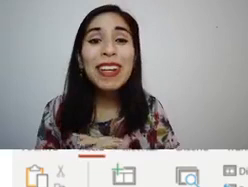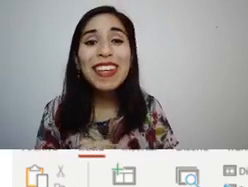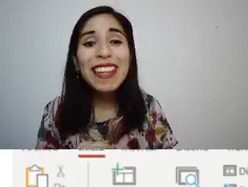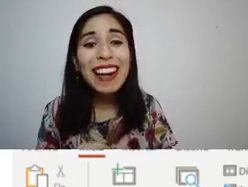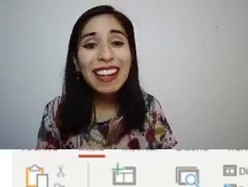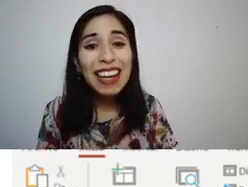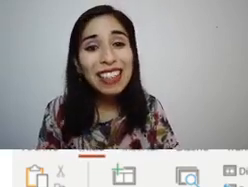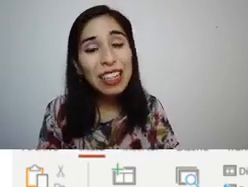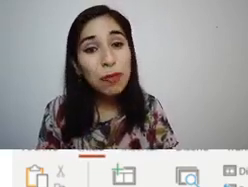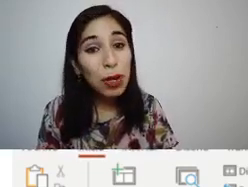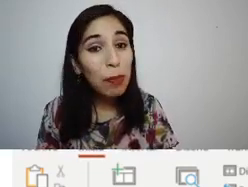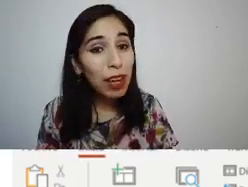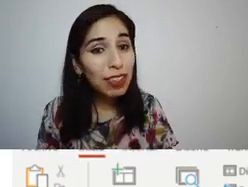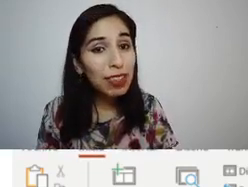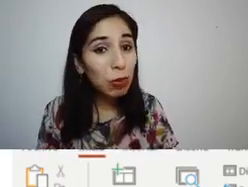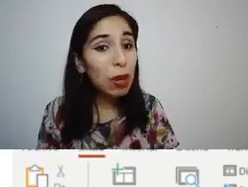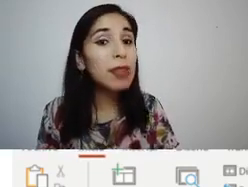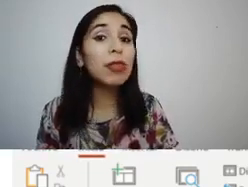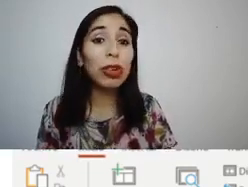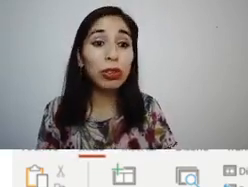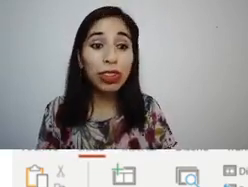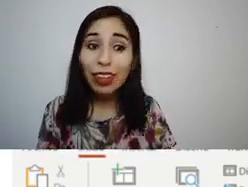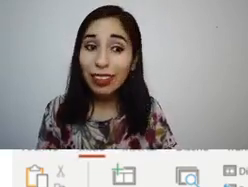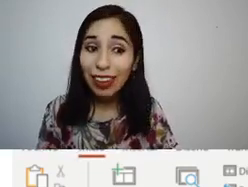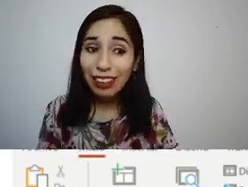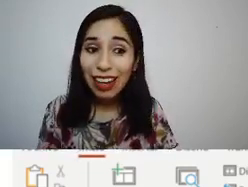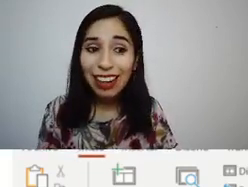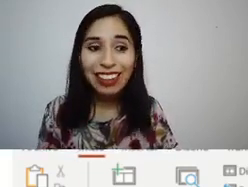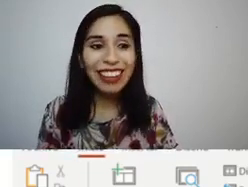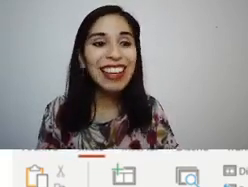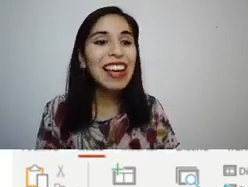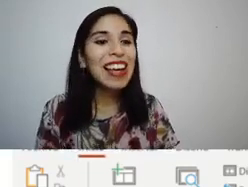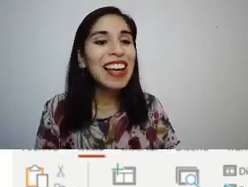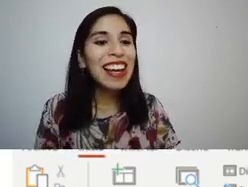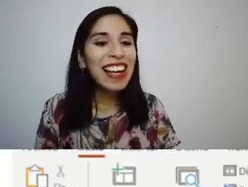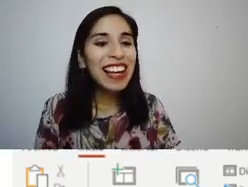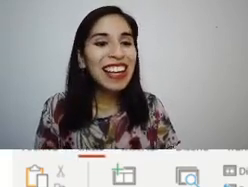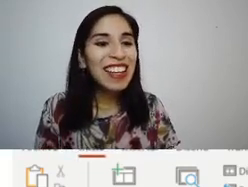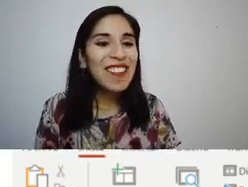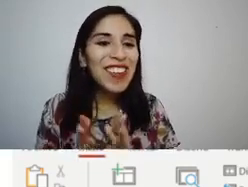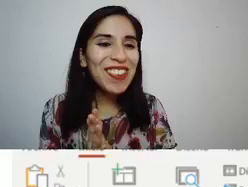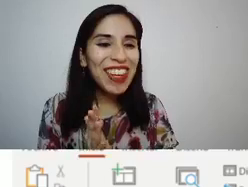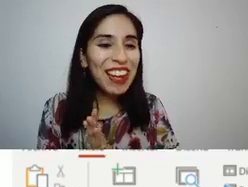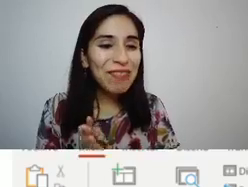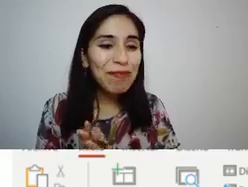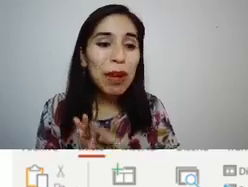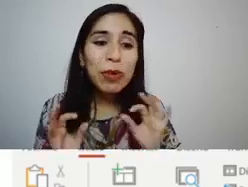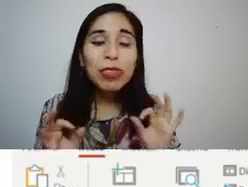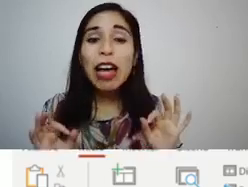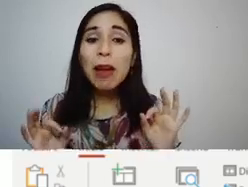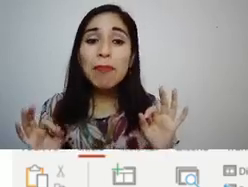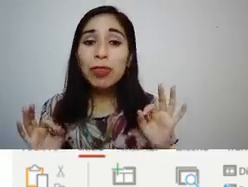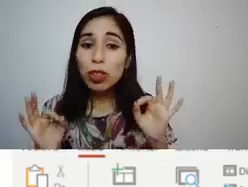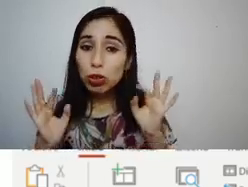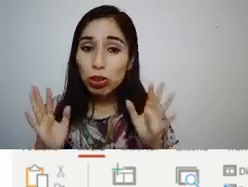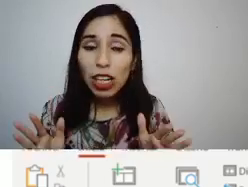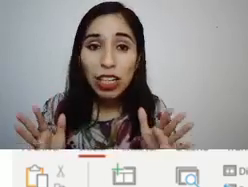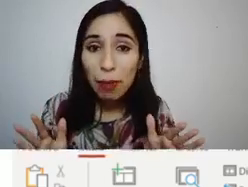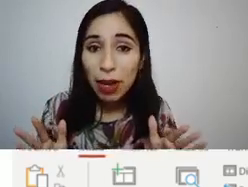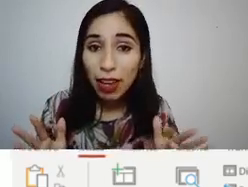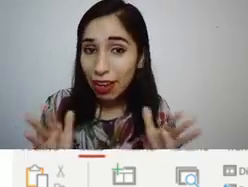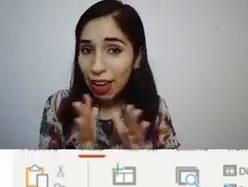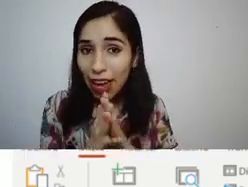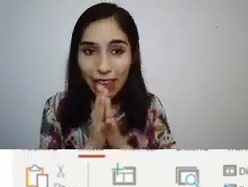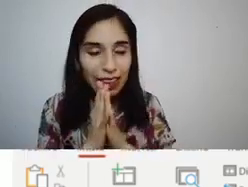bienvenido a la clase lo espero martes y jueves 4 y 30 de la tarde muy bien vamos a si